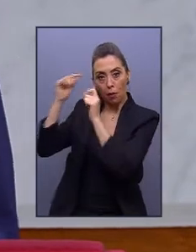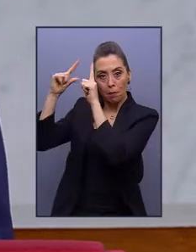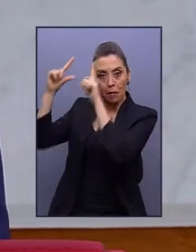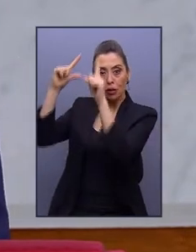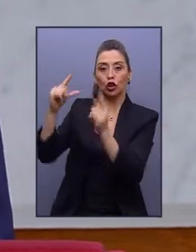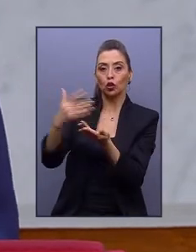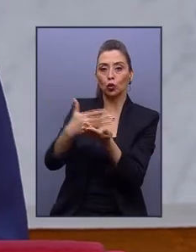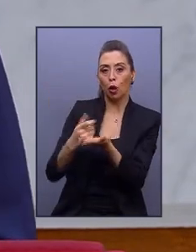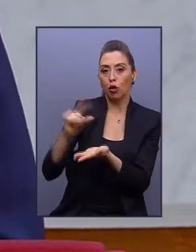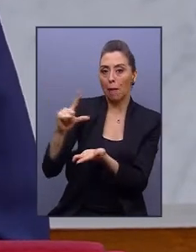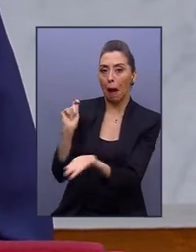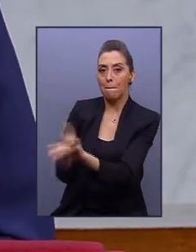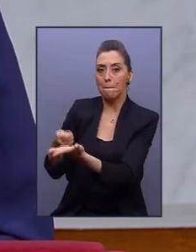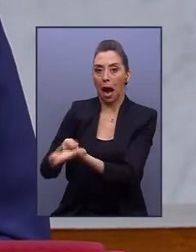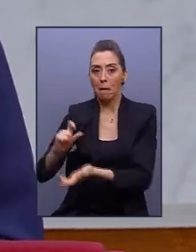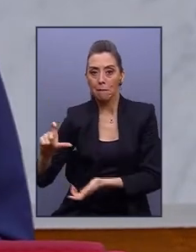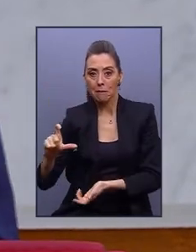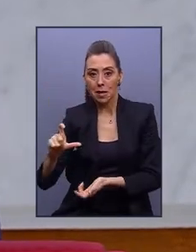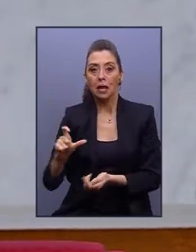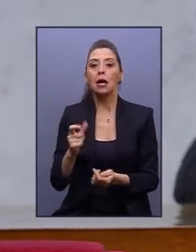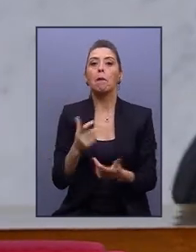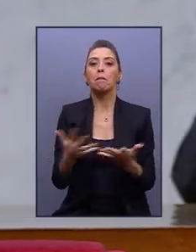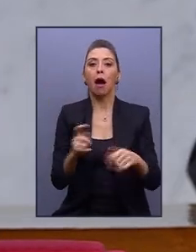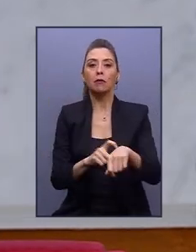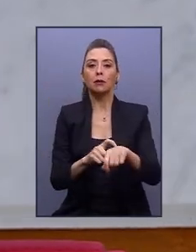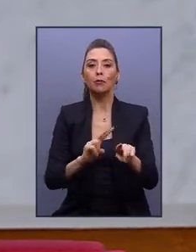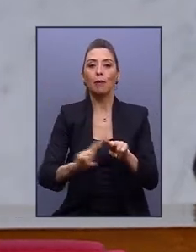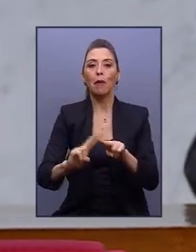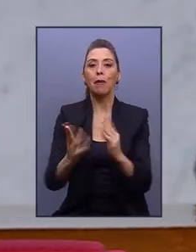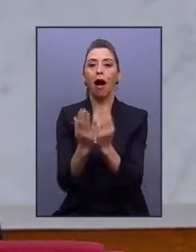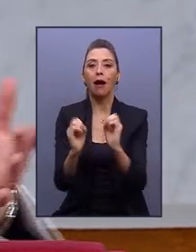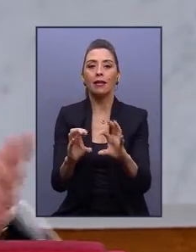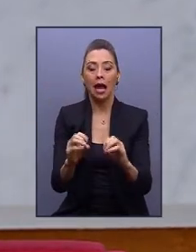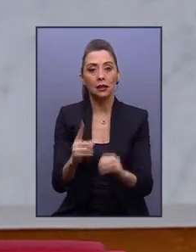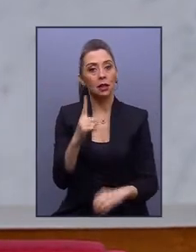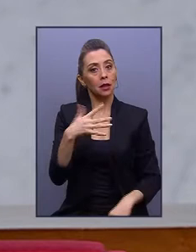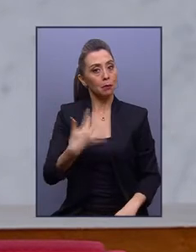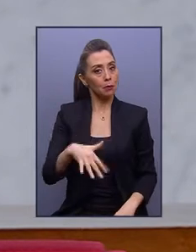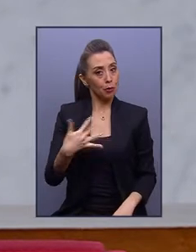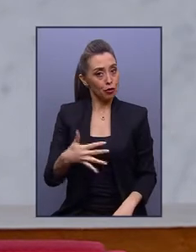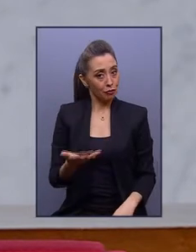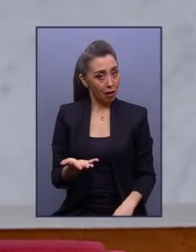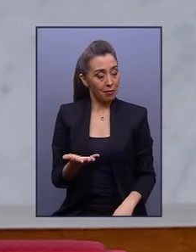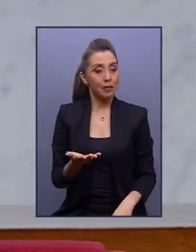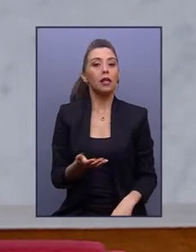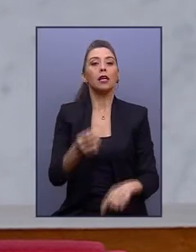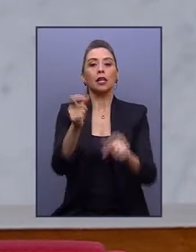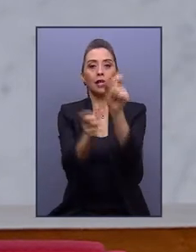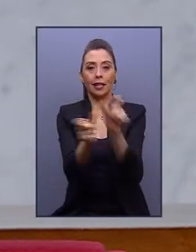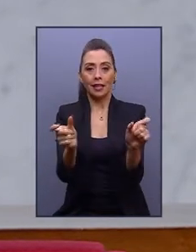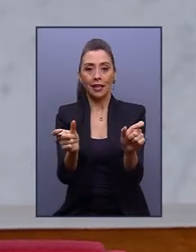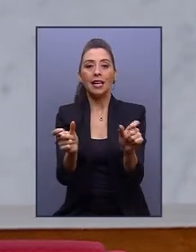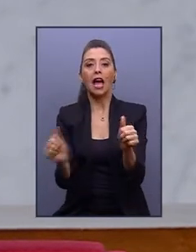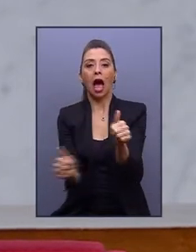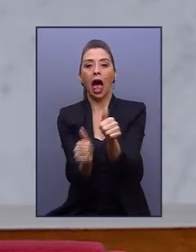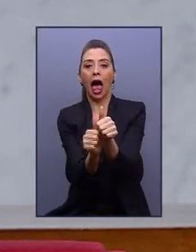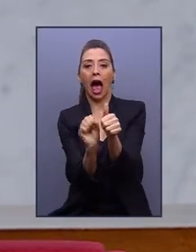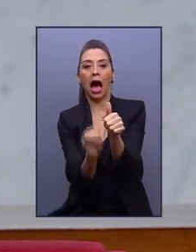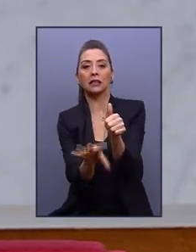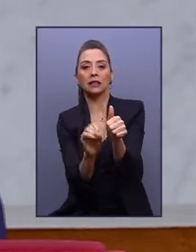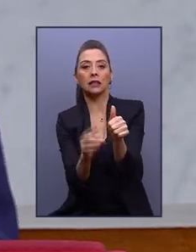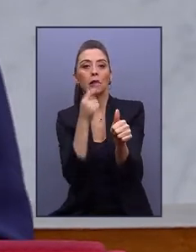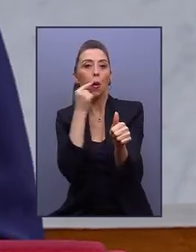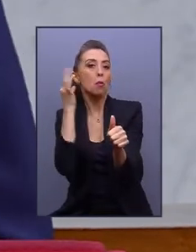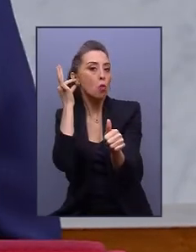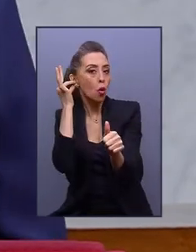mejor pagados y con más tiempo para preparar sus clases. También son importantes, sin duda, los y las asistentes de la educación, con